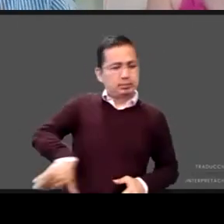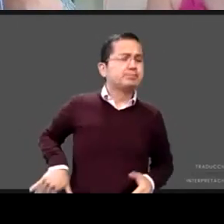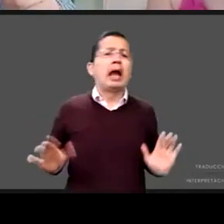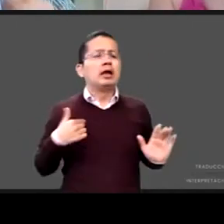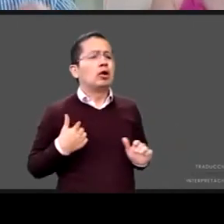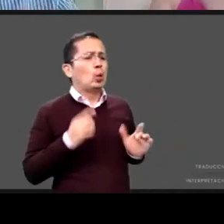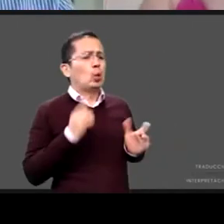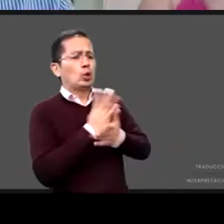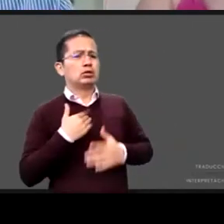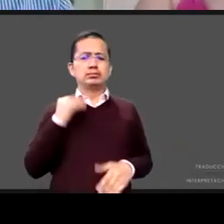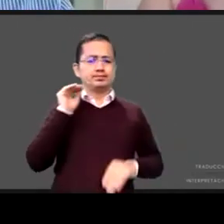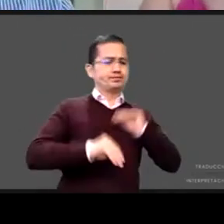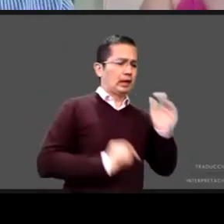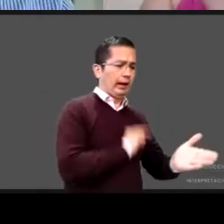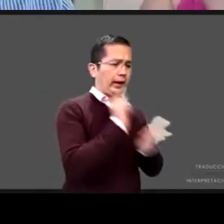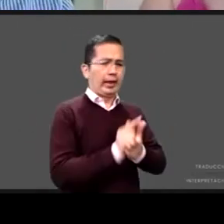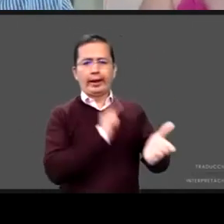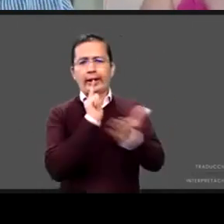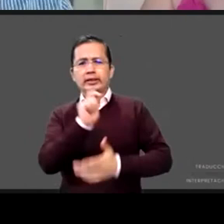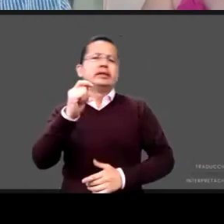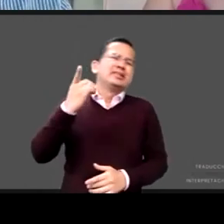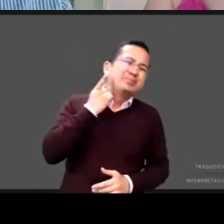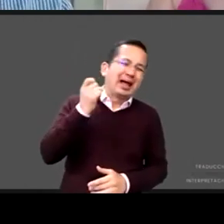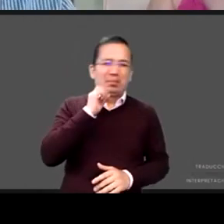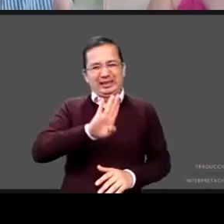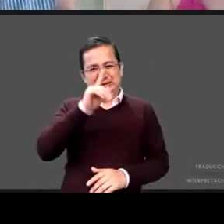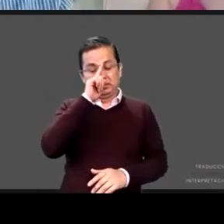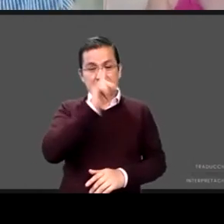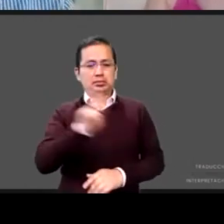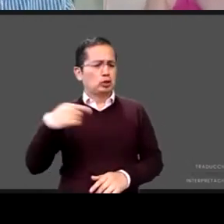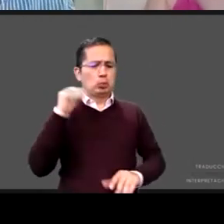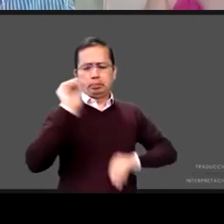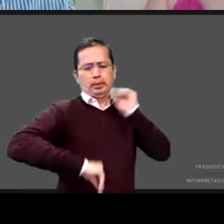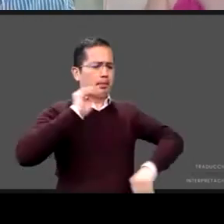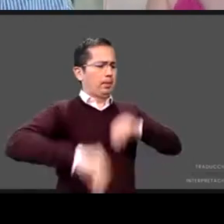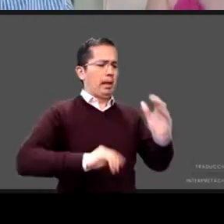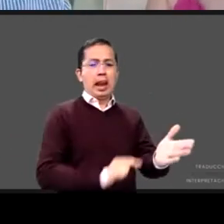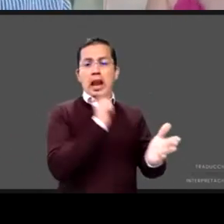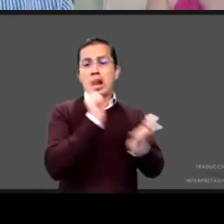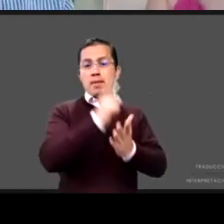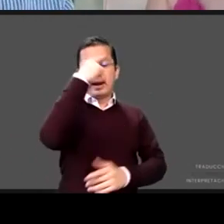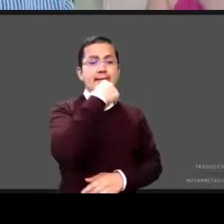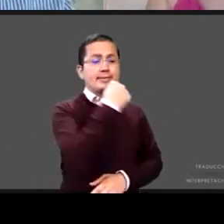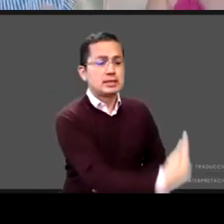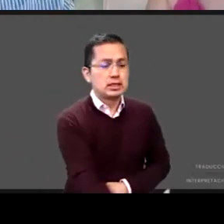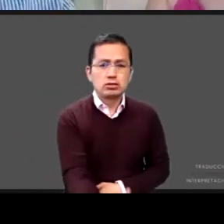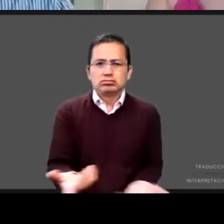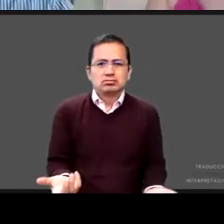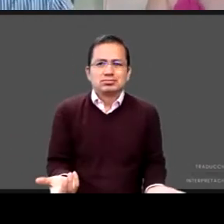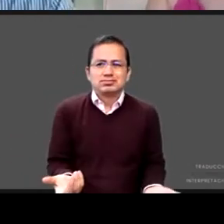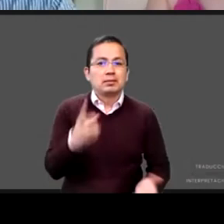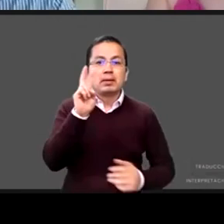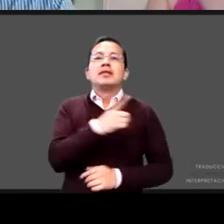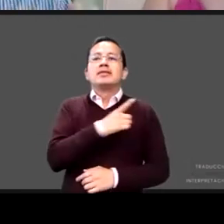pueblo para generar leyes que necesita la niñez, que es el tema que ahorita nos ocupa, no lo voy a hacer. Yo no entiendo de veras